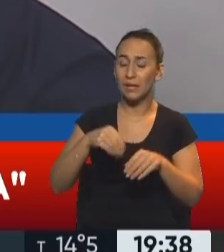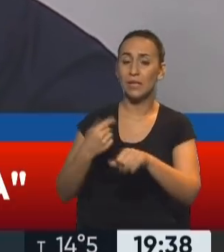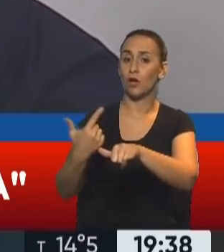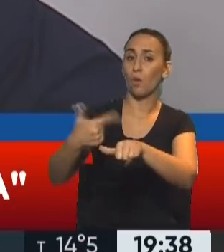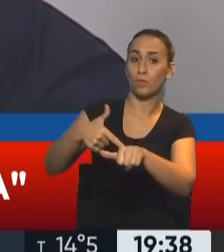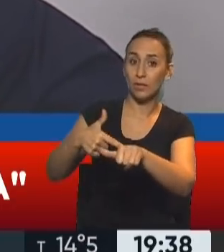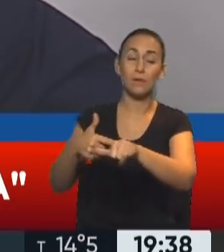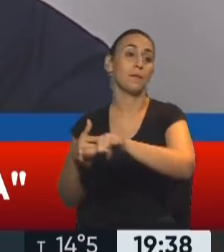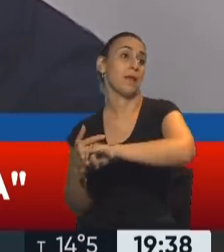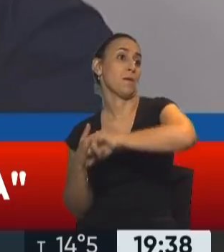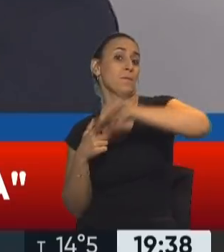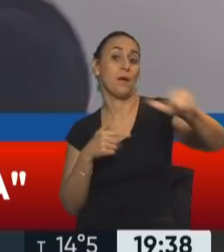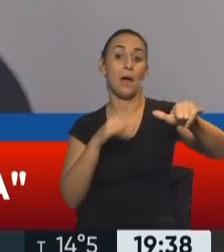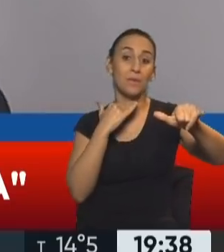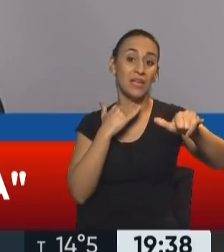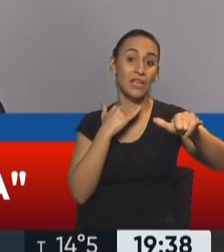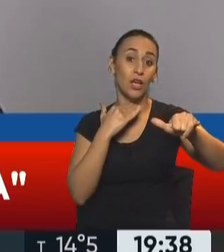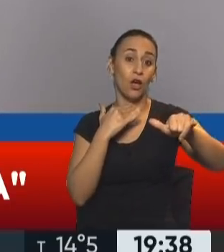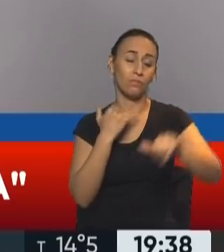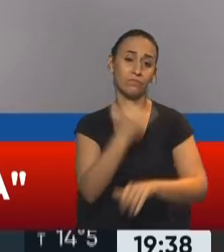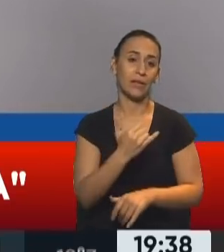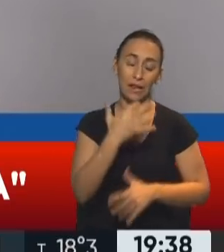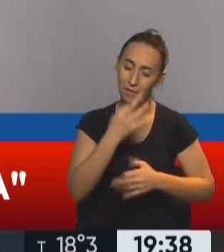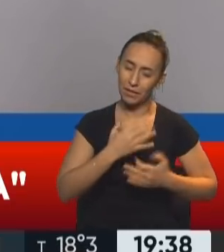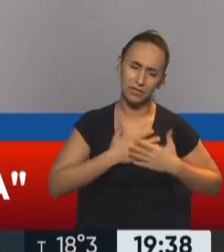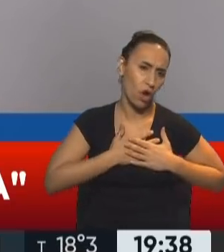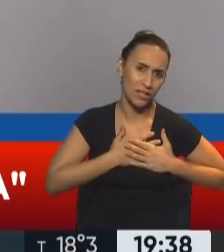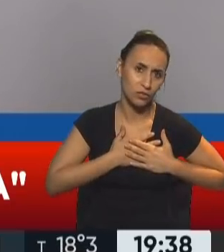México. Y de corazón le agradezco